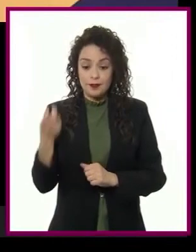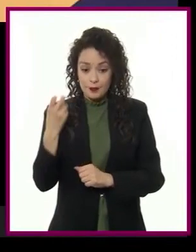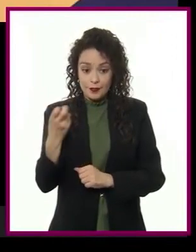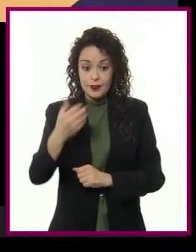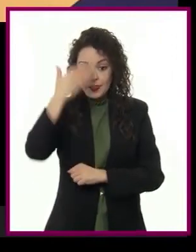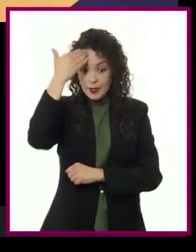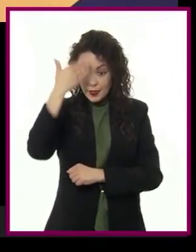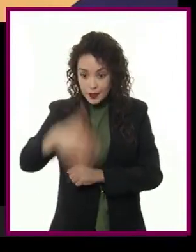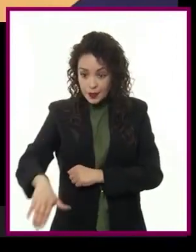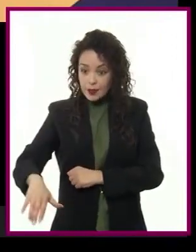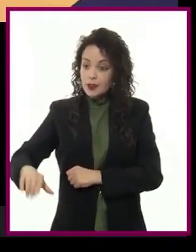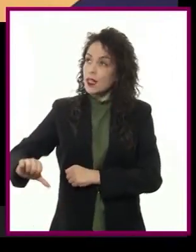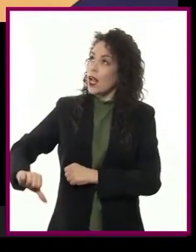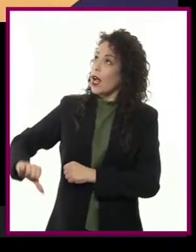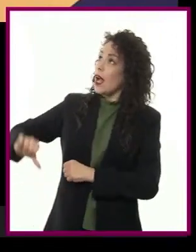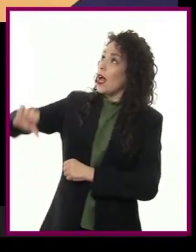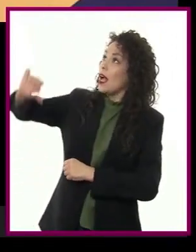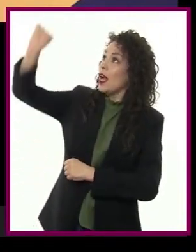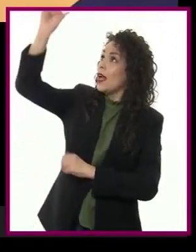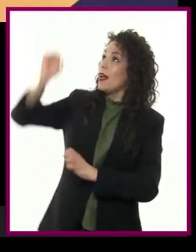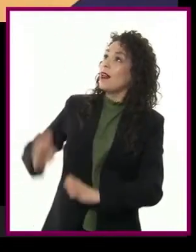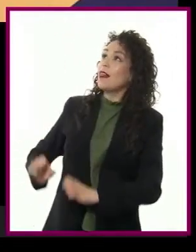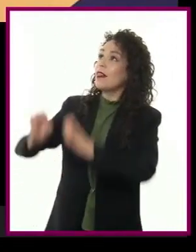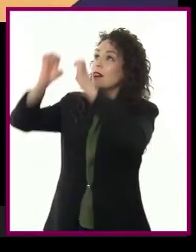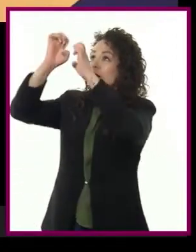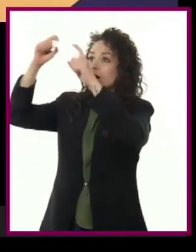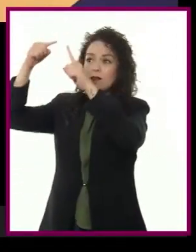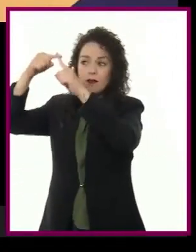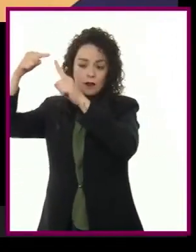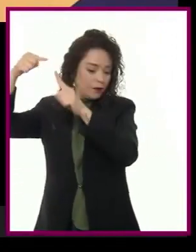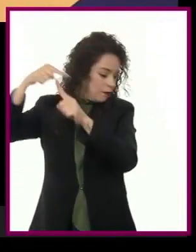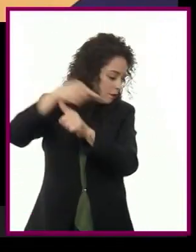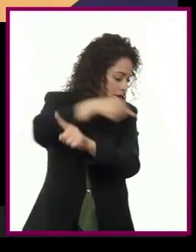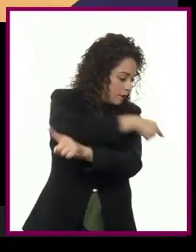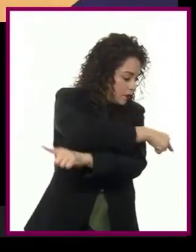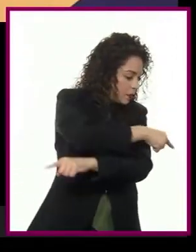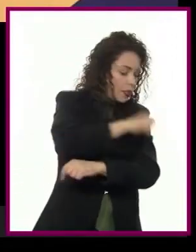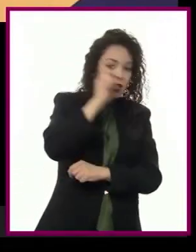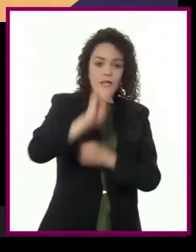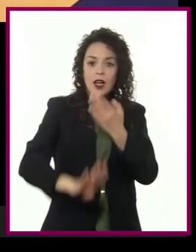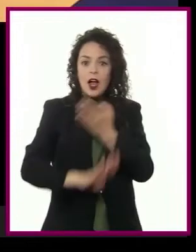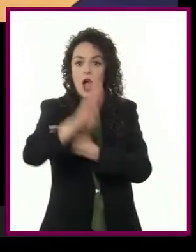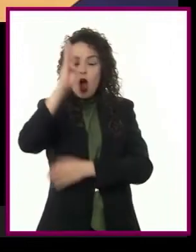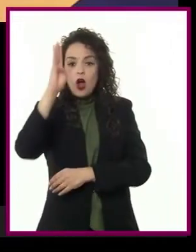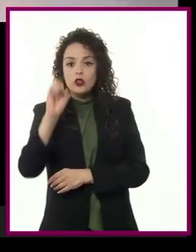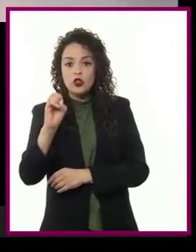más alto del edificio al extremo de la sombra, por mencionar algunas.